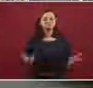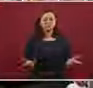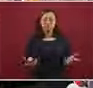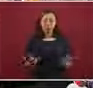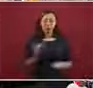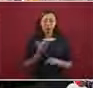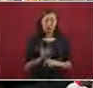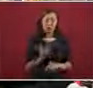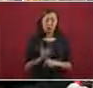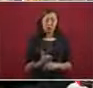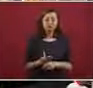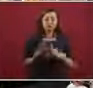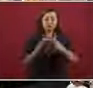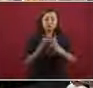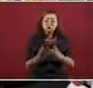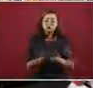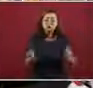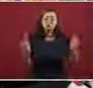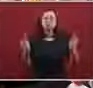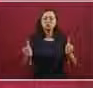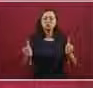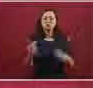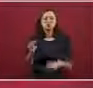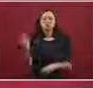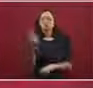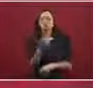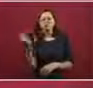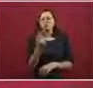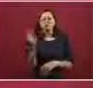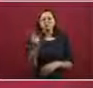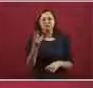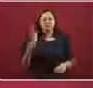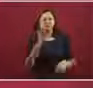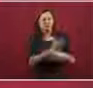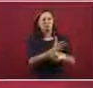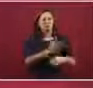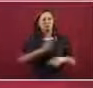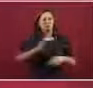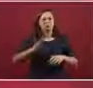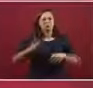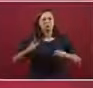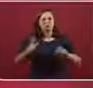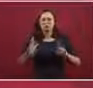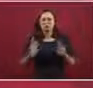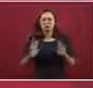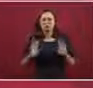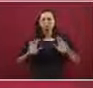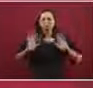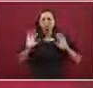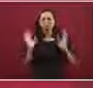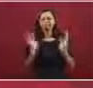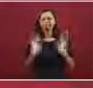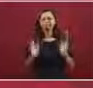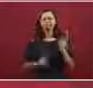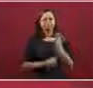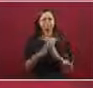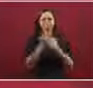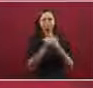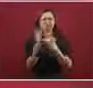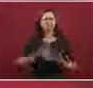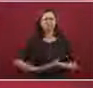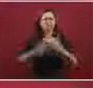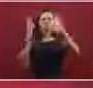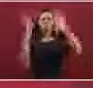resolviendo sin necesidad de sanciones. No va a haber ningún problema.